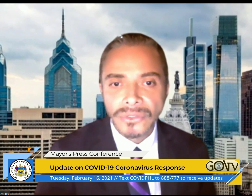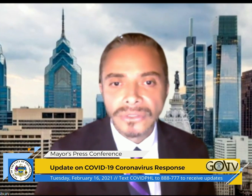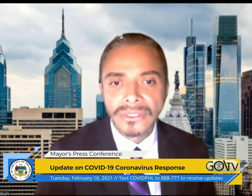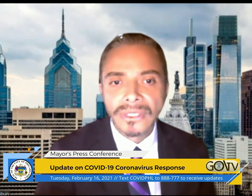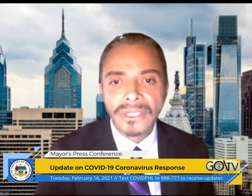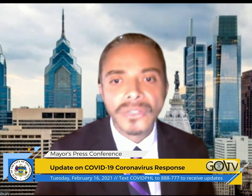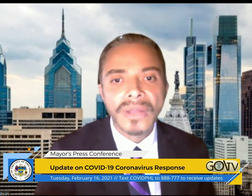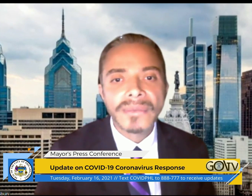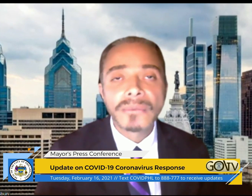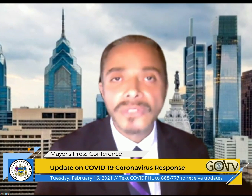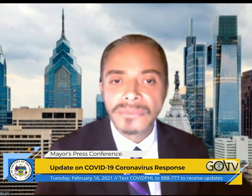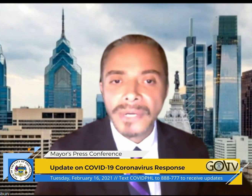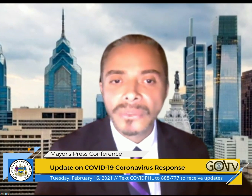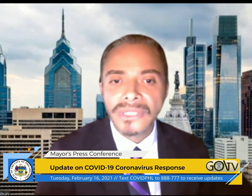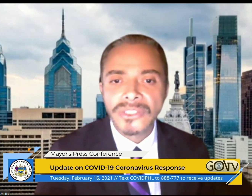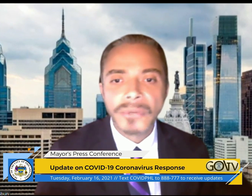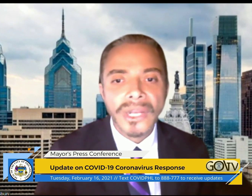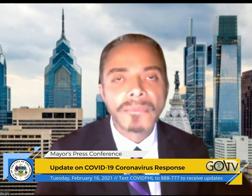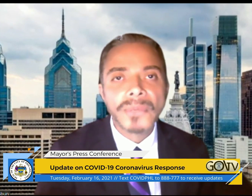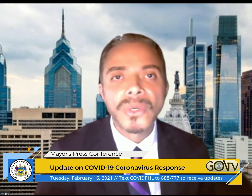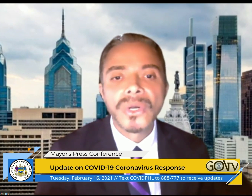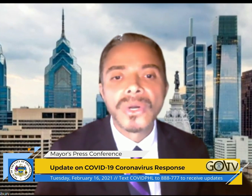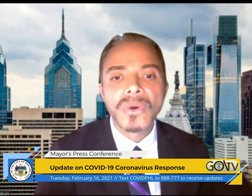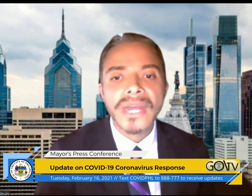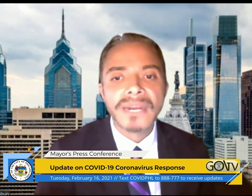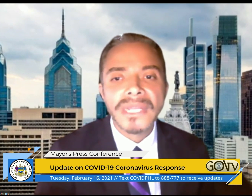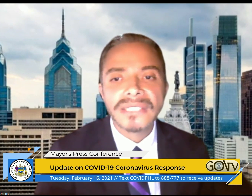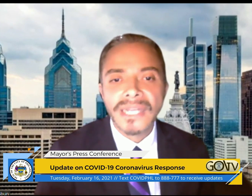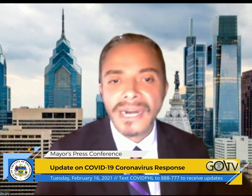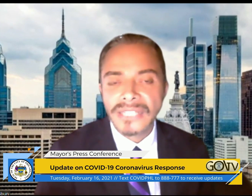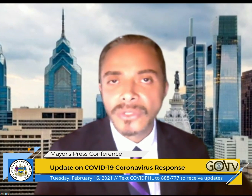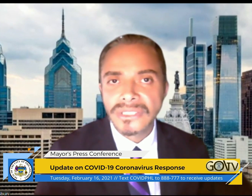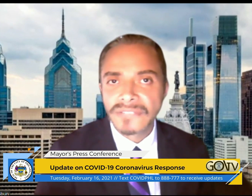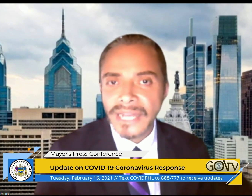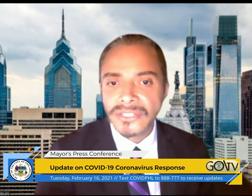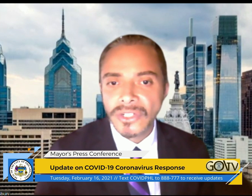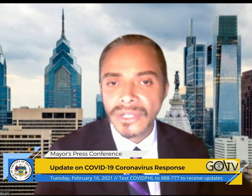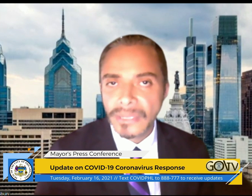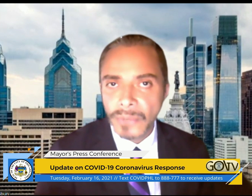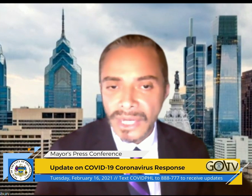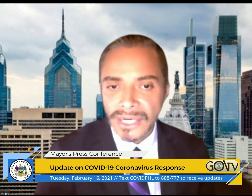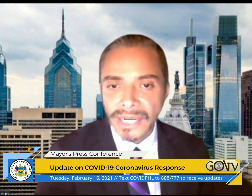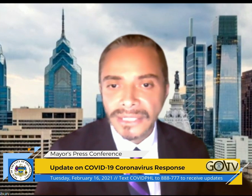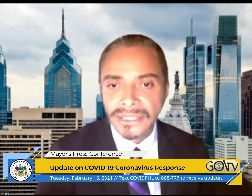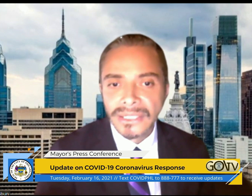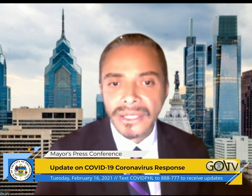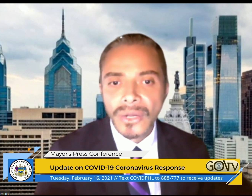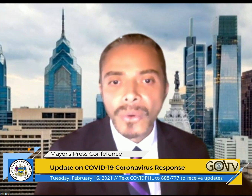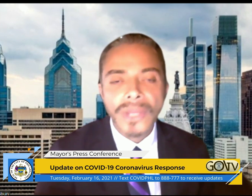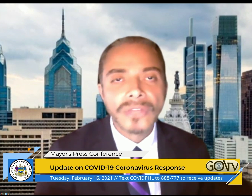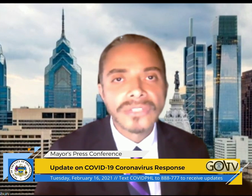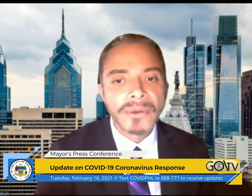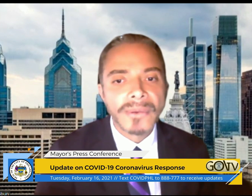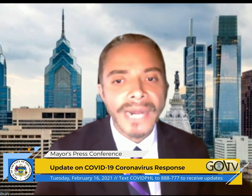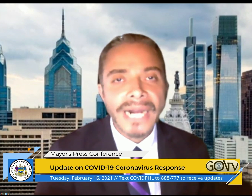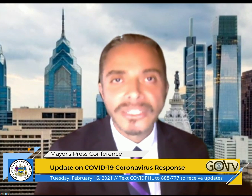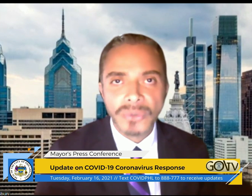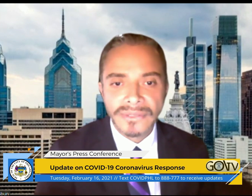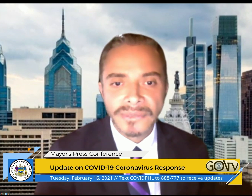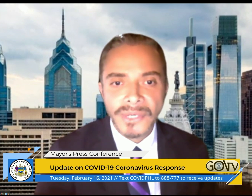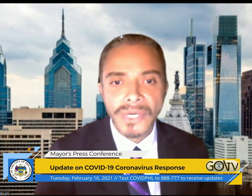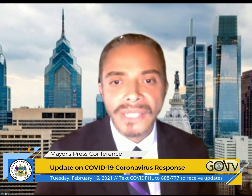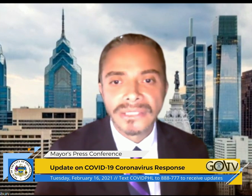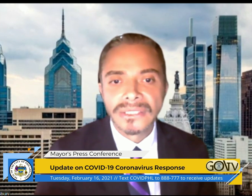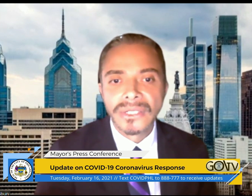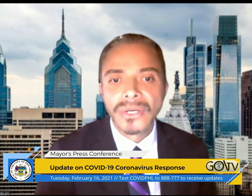dar estimados. Todavía hay muchas preguntas. Por ejemplo, ¿con qué rapidez llegarán las dosis de Pfizer y de Moderna? ¿Cuándo se aprobarán